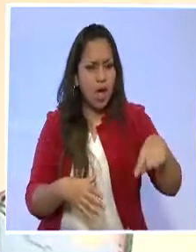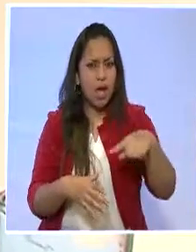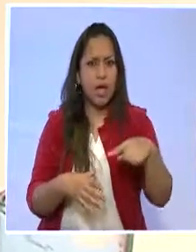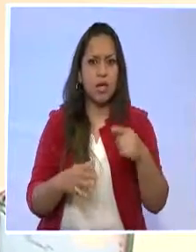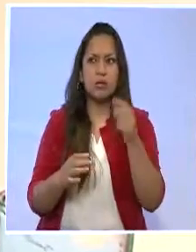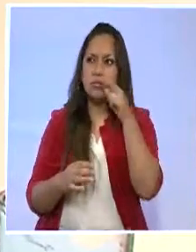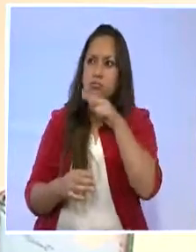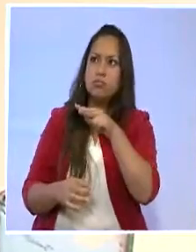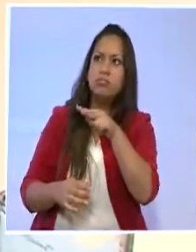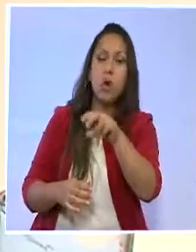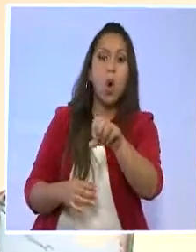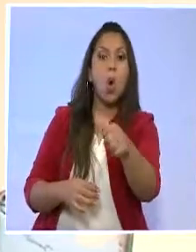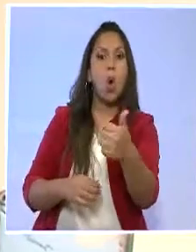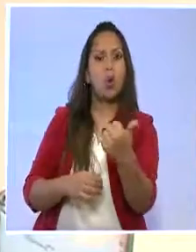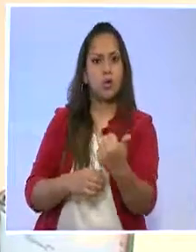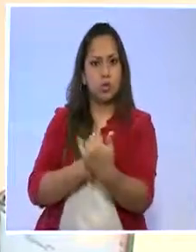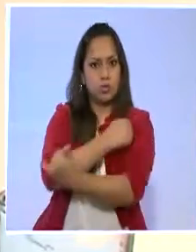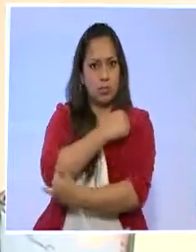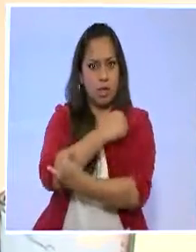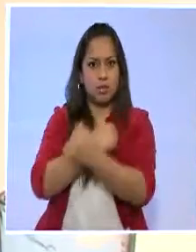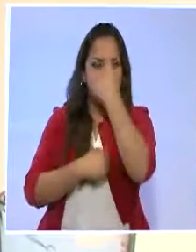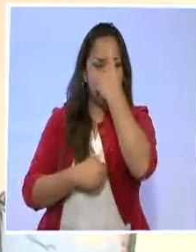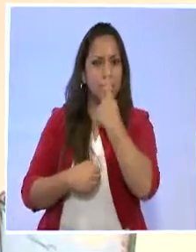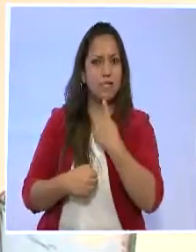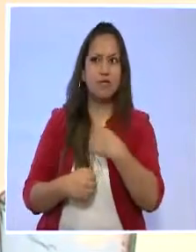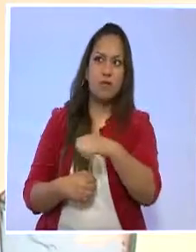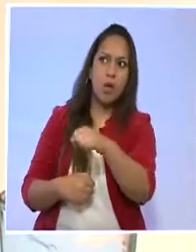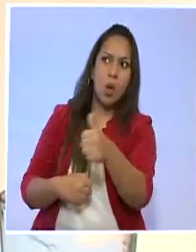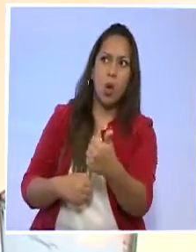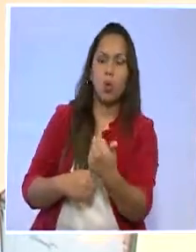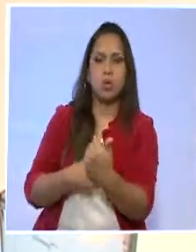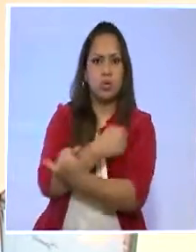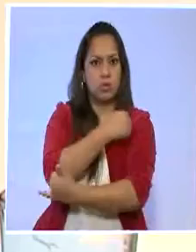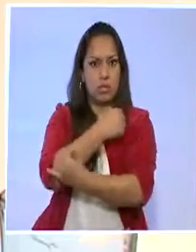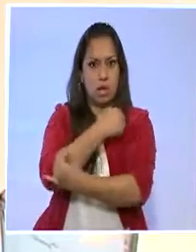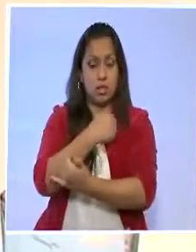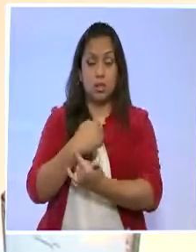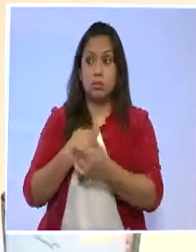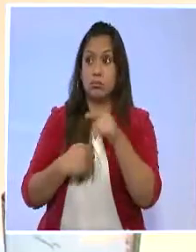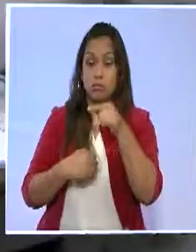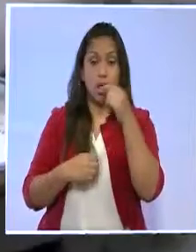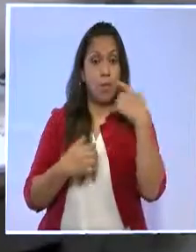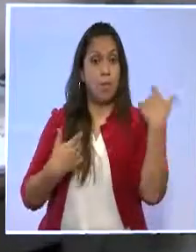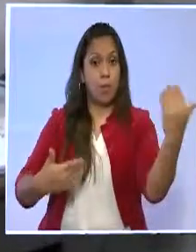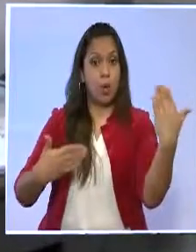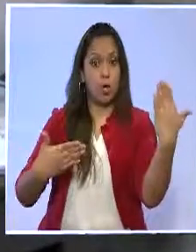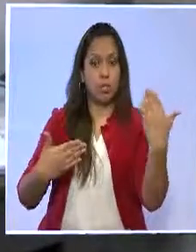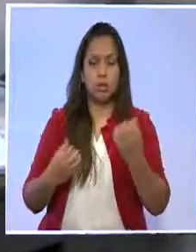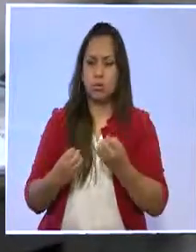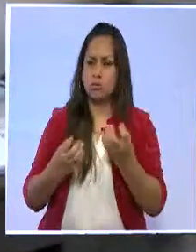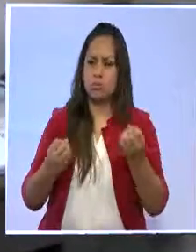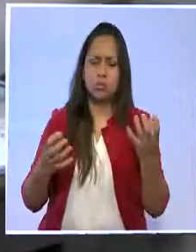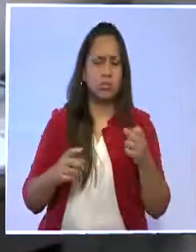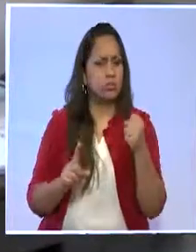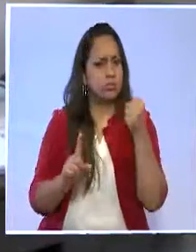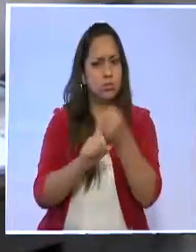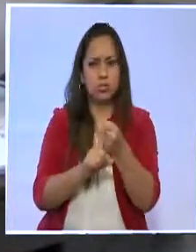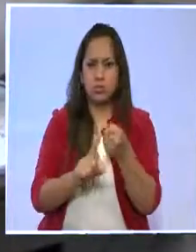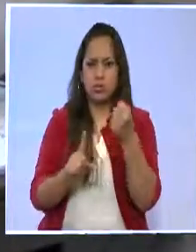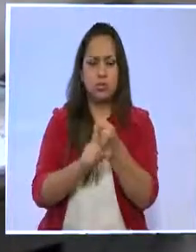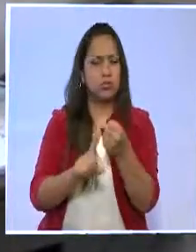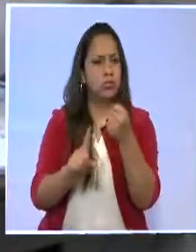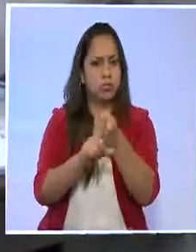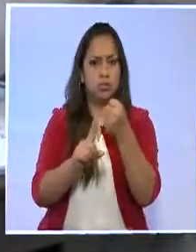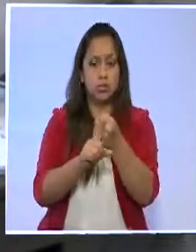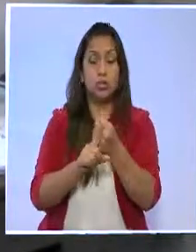perfiles cuadros y compañeros que en la política en la última década han luchado mucho por esa relación de bloques el mismo presidente